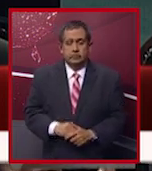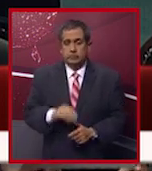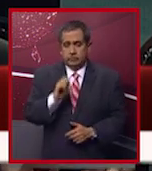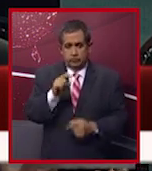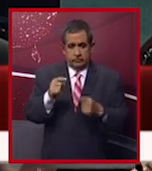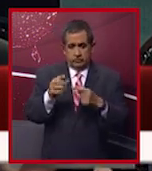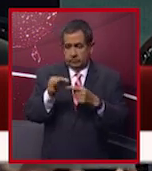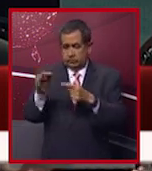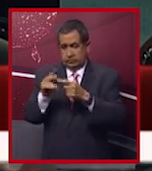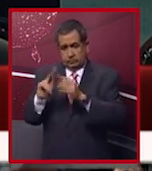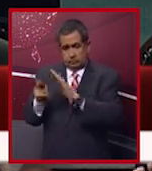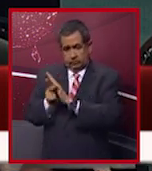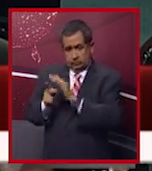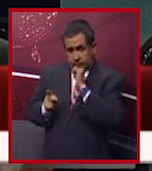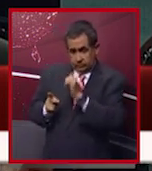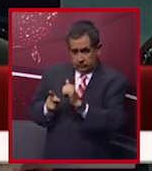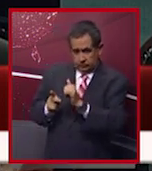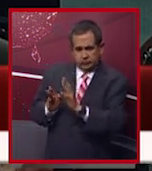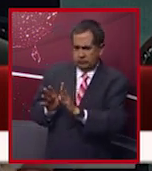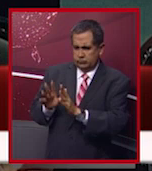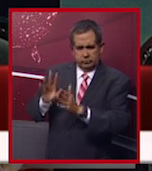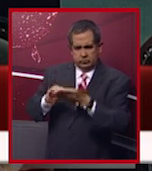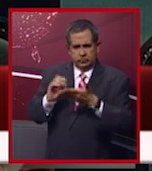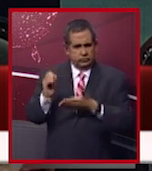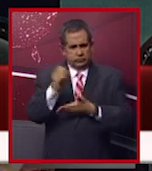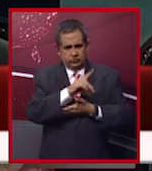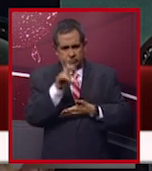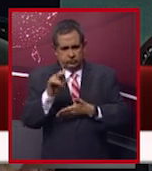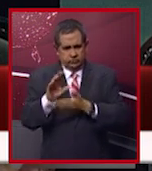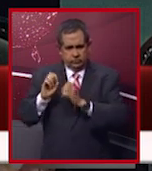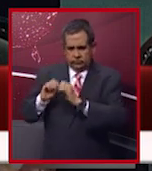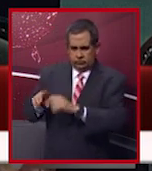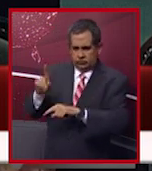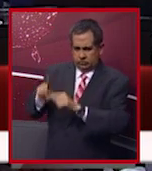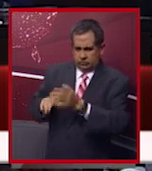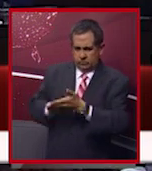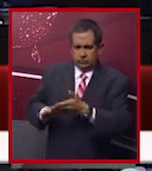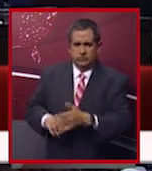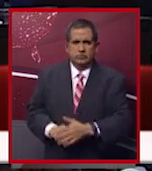sin los artículos que no alcanzaron las 2/3 partes.